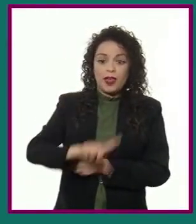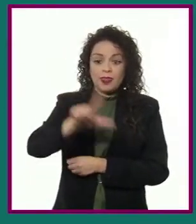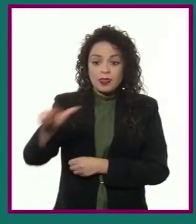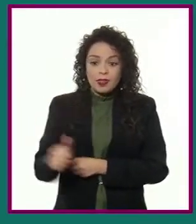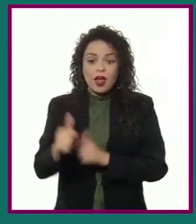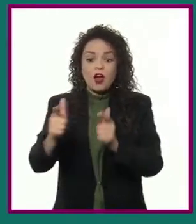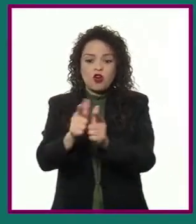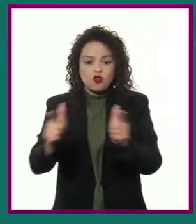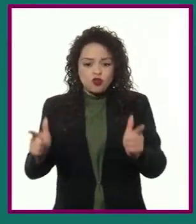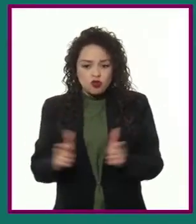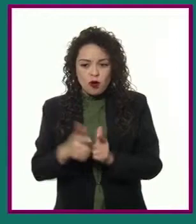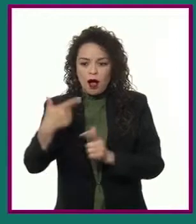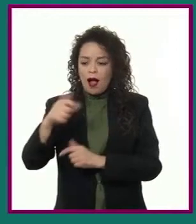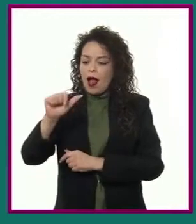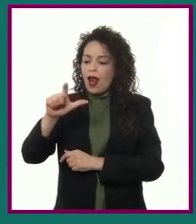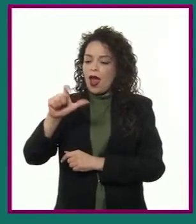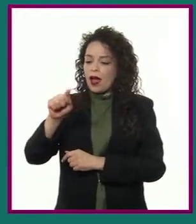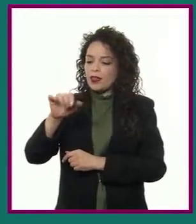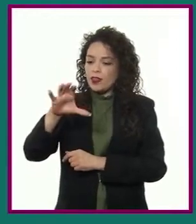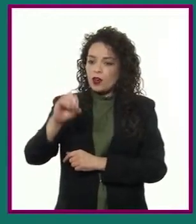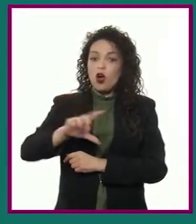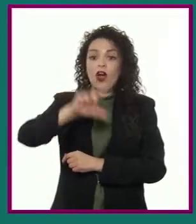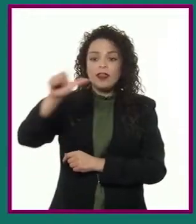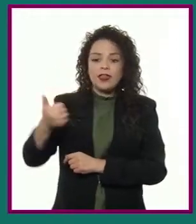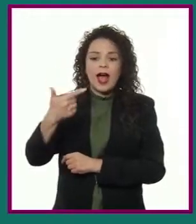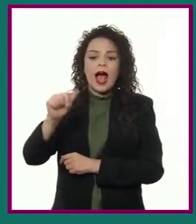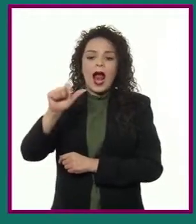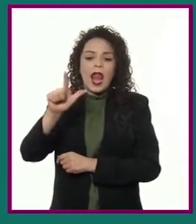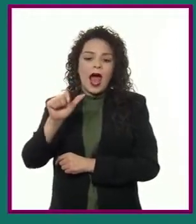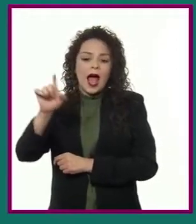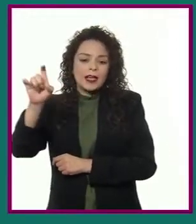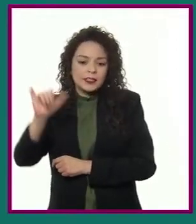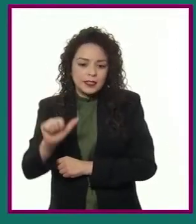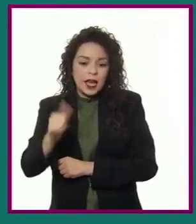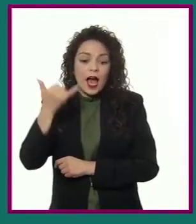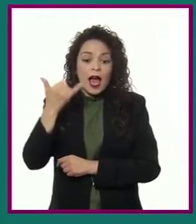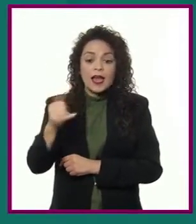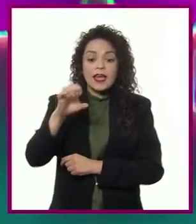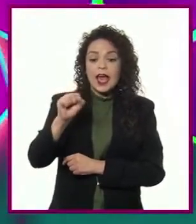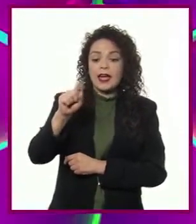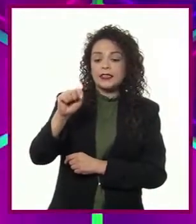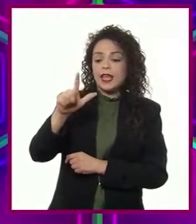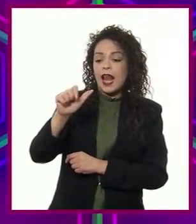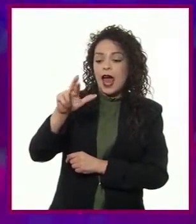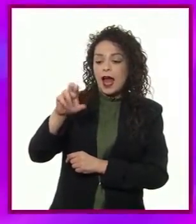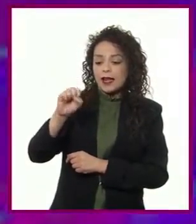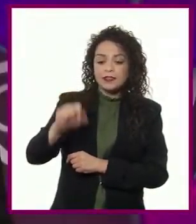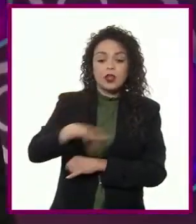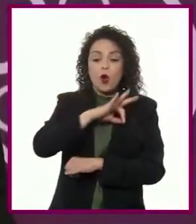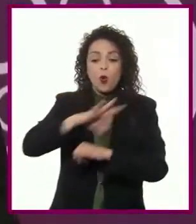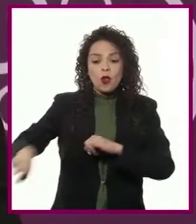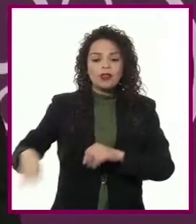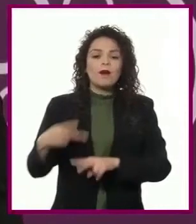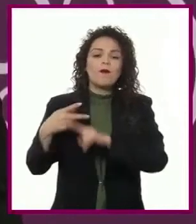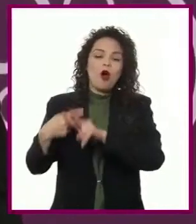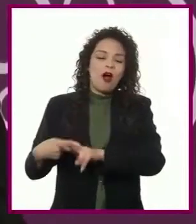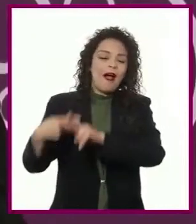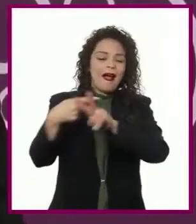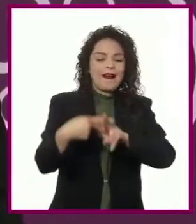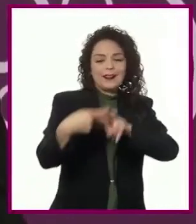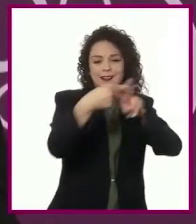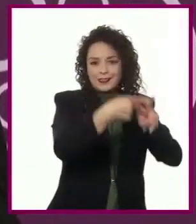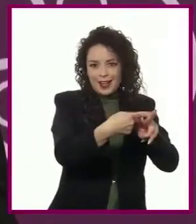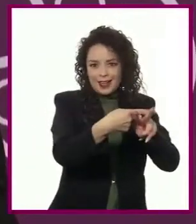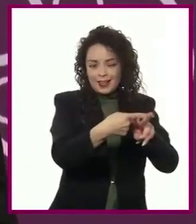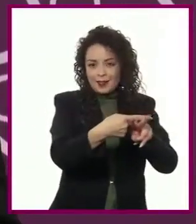galácticas, después las galaxias, los cúmulos estelares y las estrellas. Una consecuencia